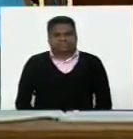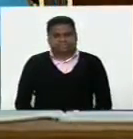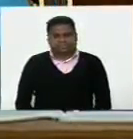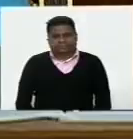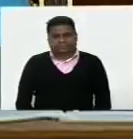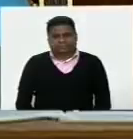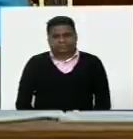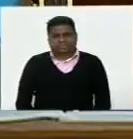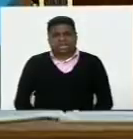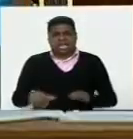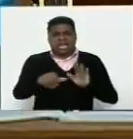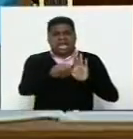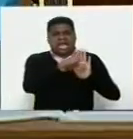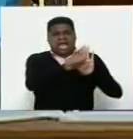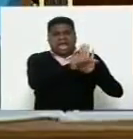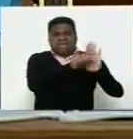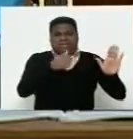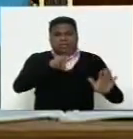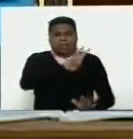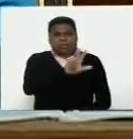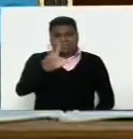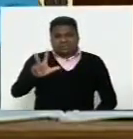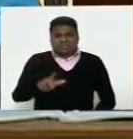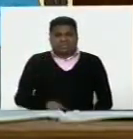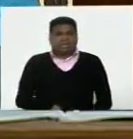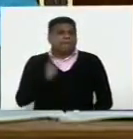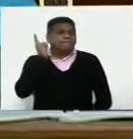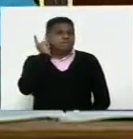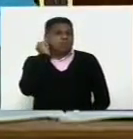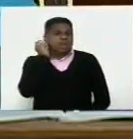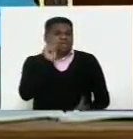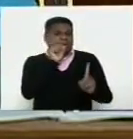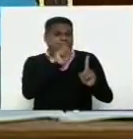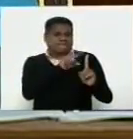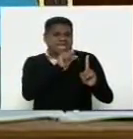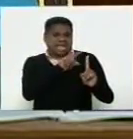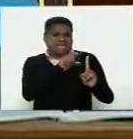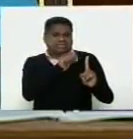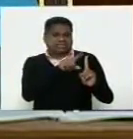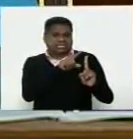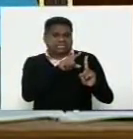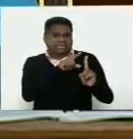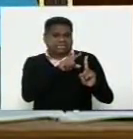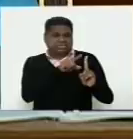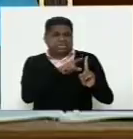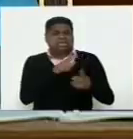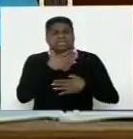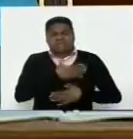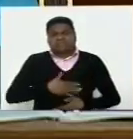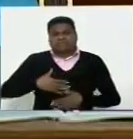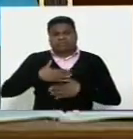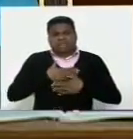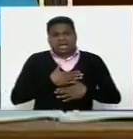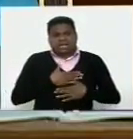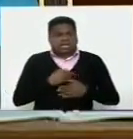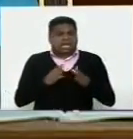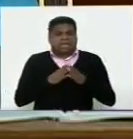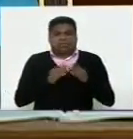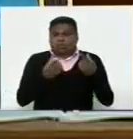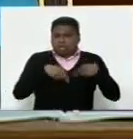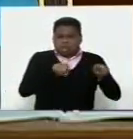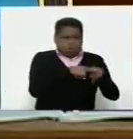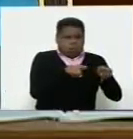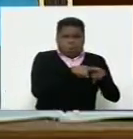Artículo 23. Las mujeres con VIH o SIDA tienen derecho a disfrutar y a ejercer en condiciones de